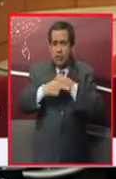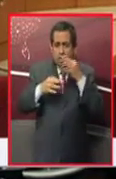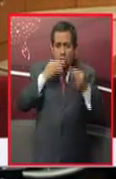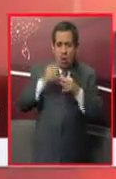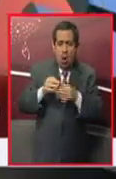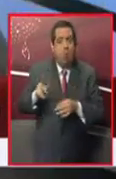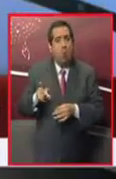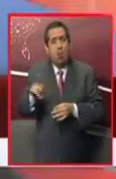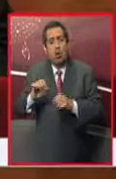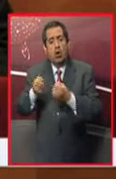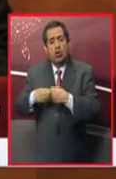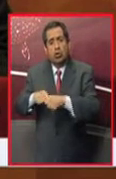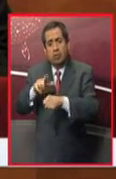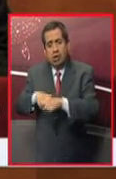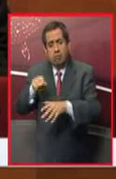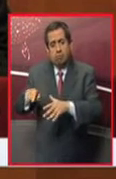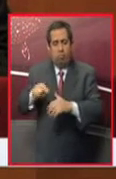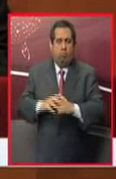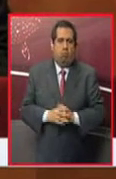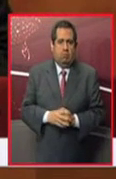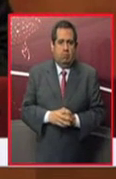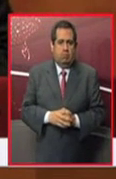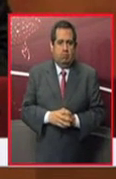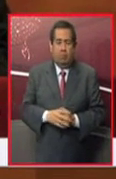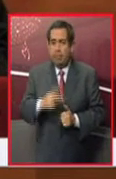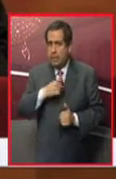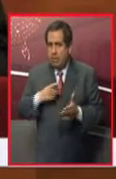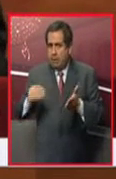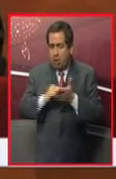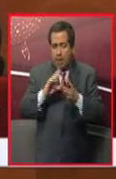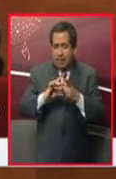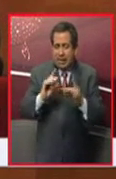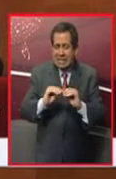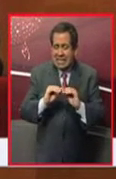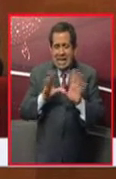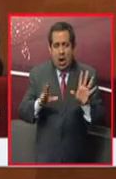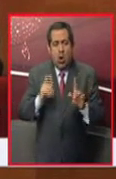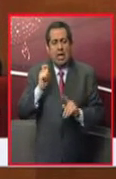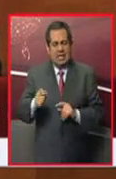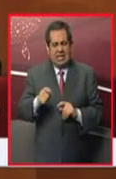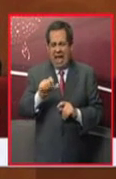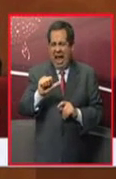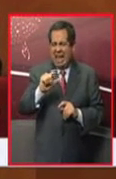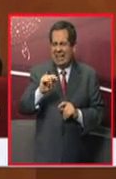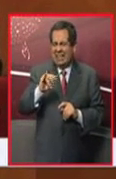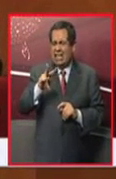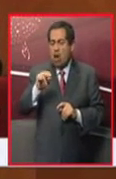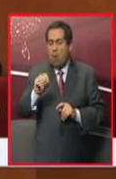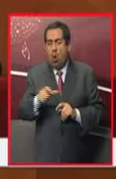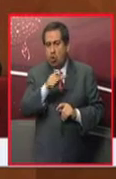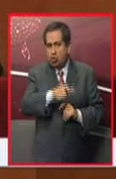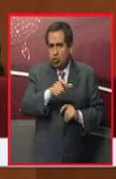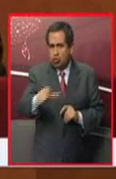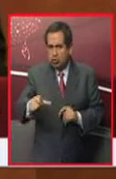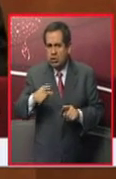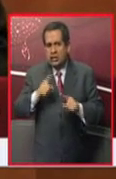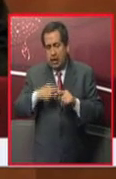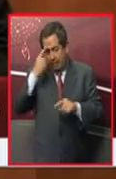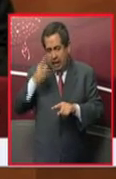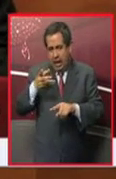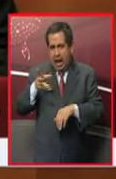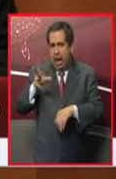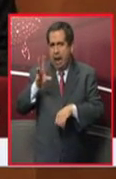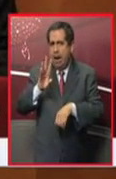público y social. Que se explicite que los sujetos activos a los que está dirigida la suspensión